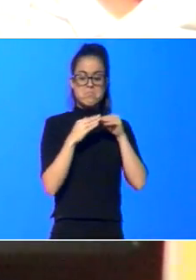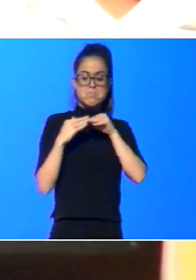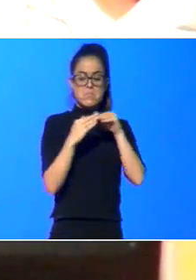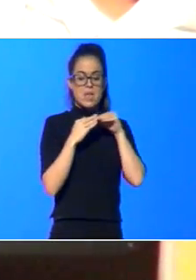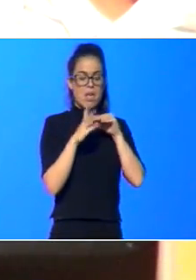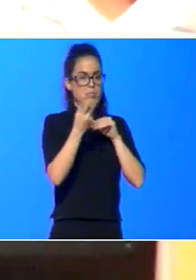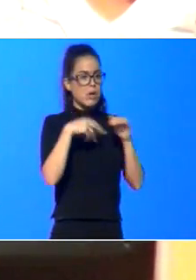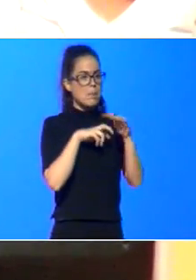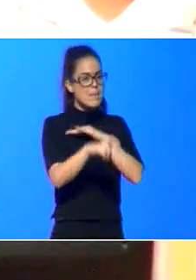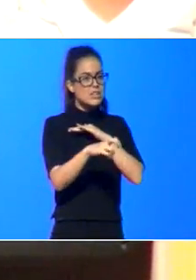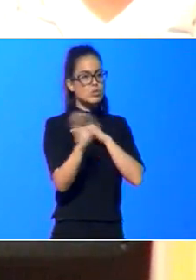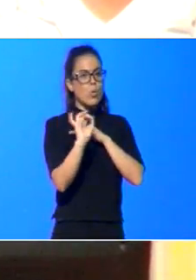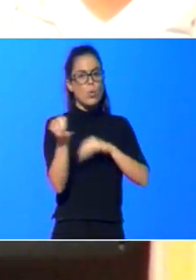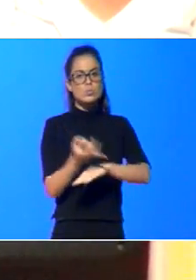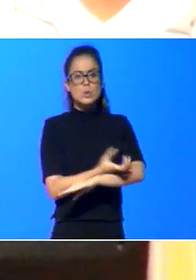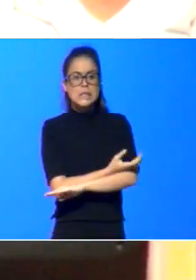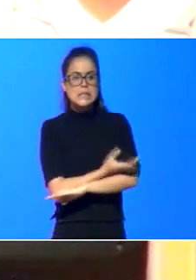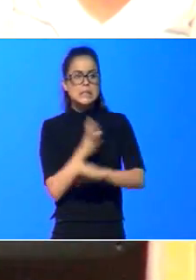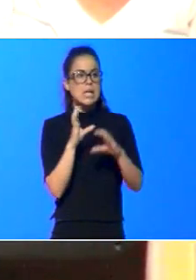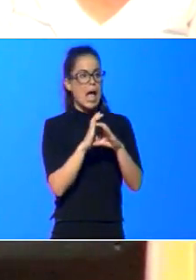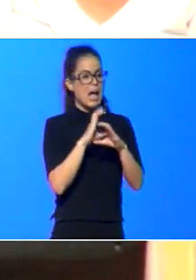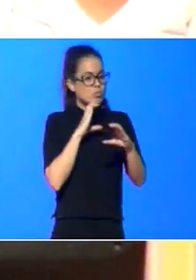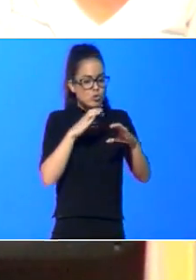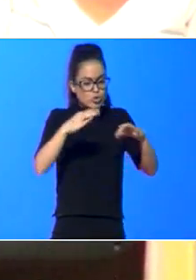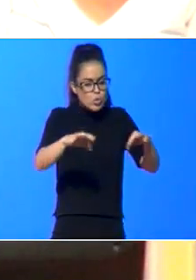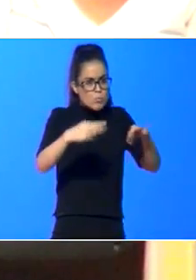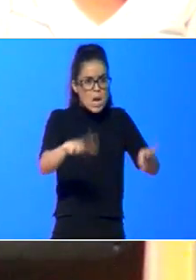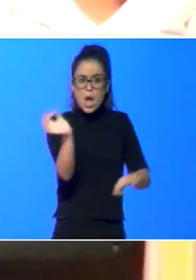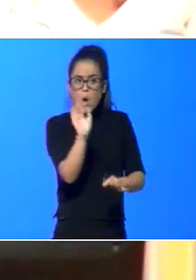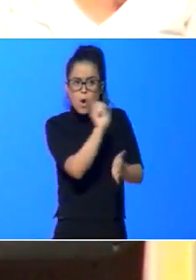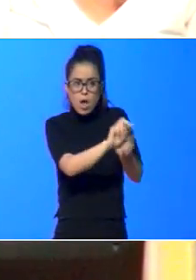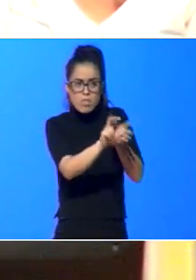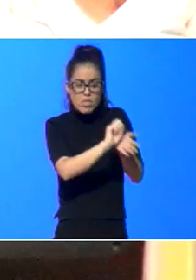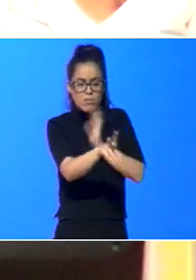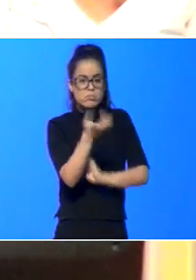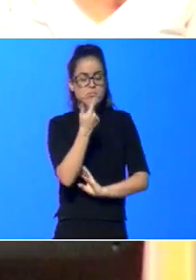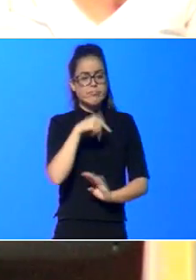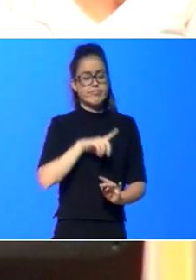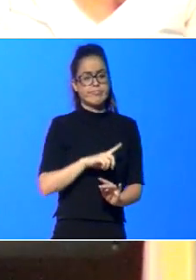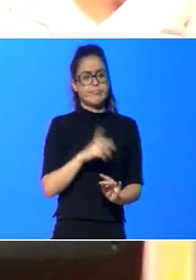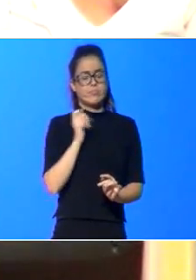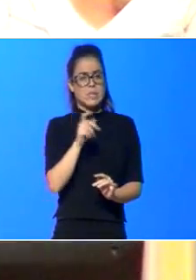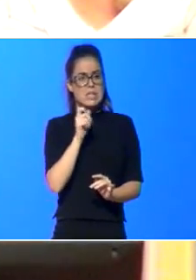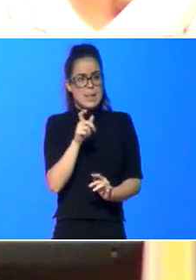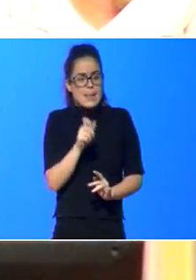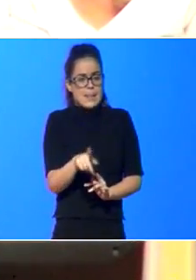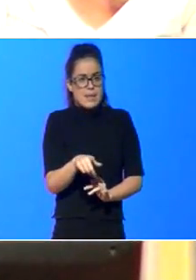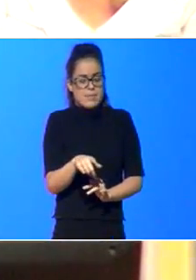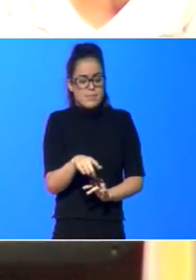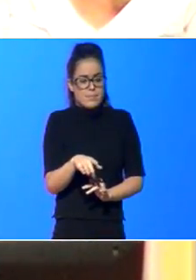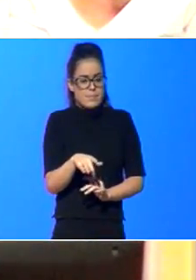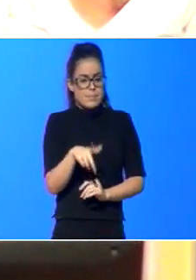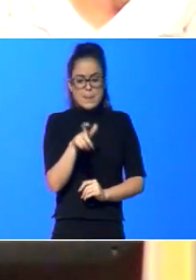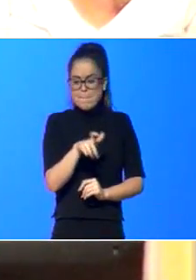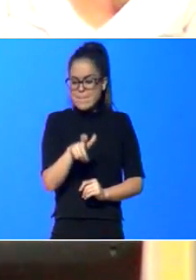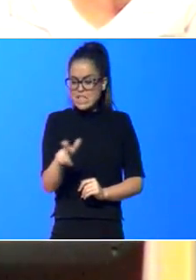metro, en el tren, en el autobús o andando. Porque en muchas ocasiones el motivo por el cual una persona no se sube al